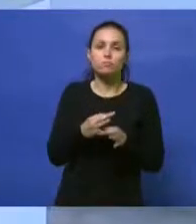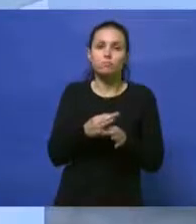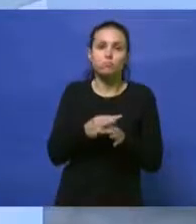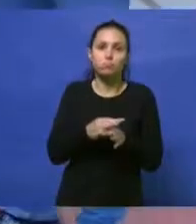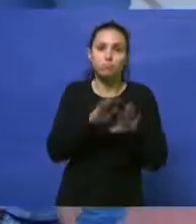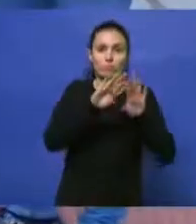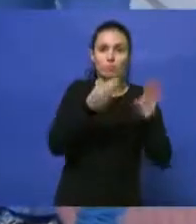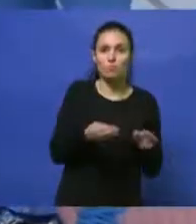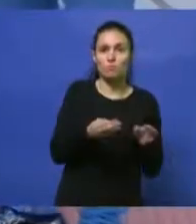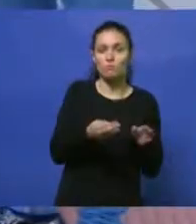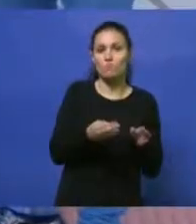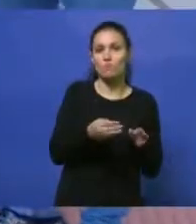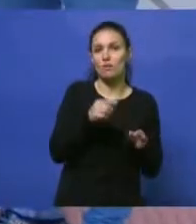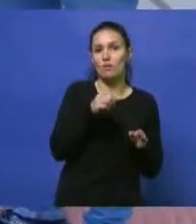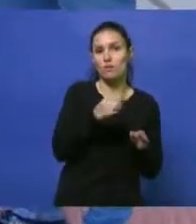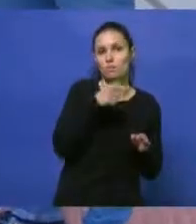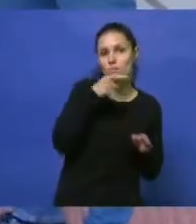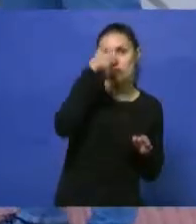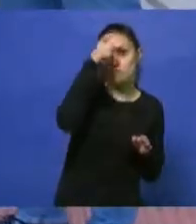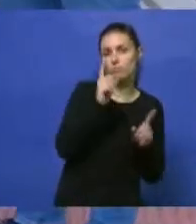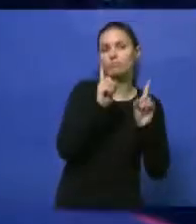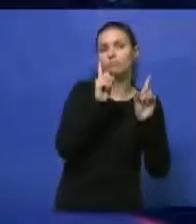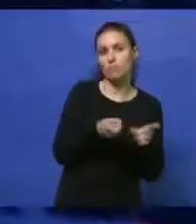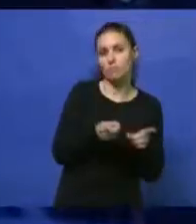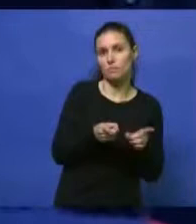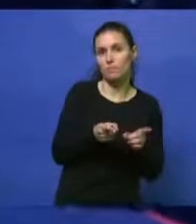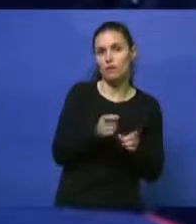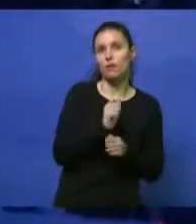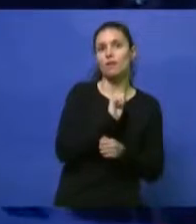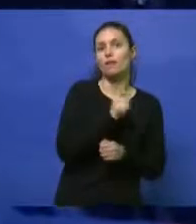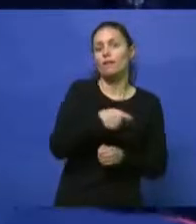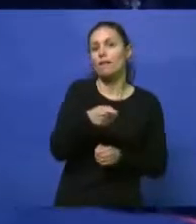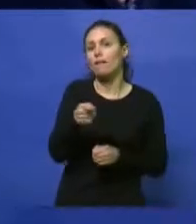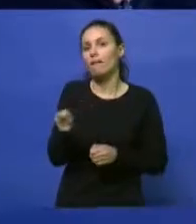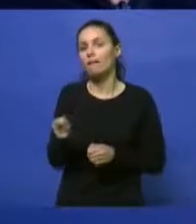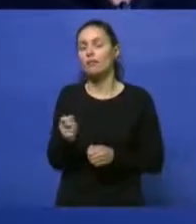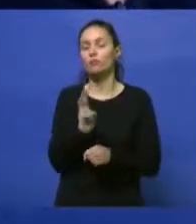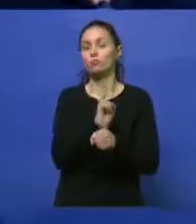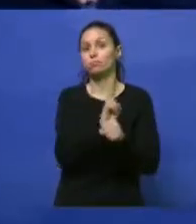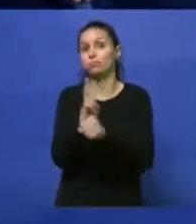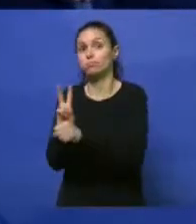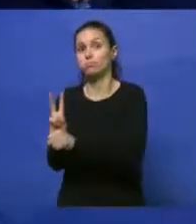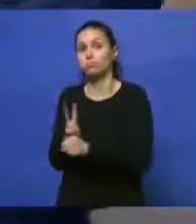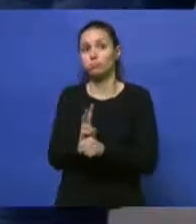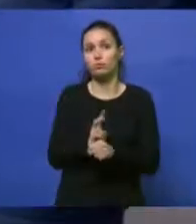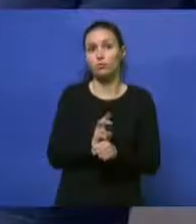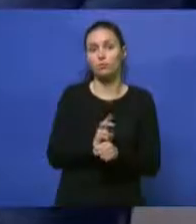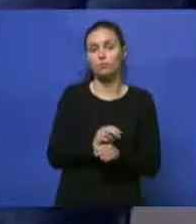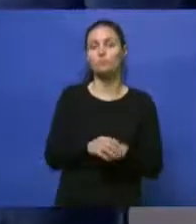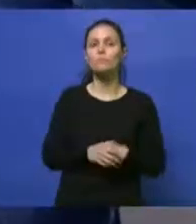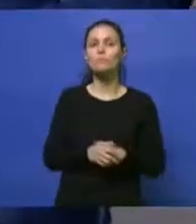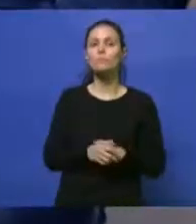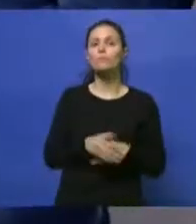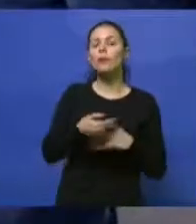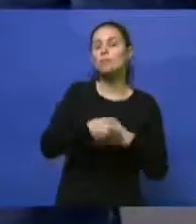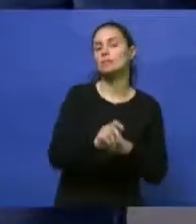cuartel, cuidando los gastos al máximo para poder subsistir durante los meses que nos quedan. Y bueno,